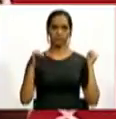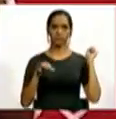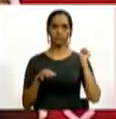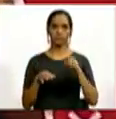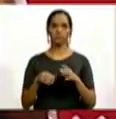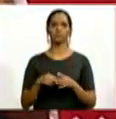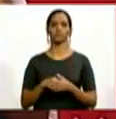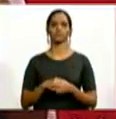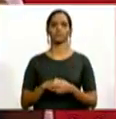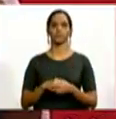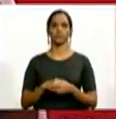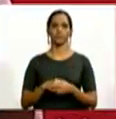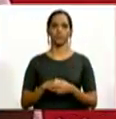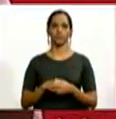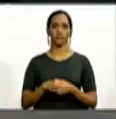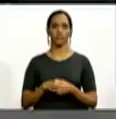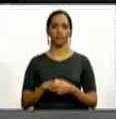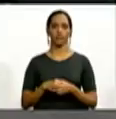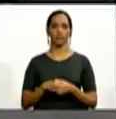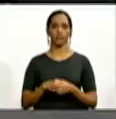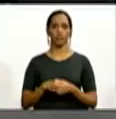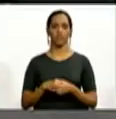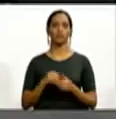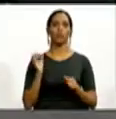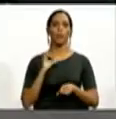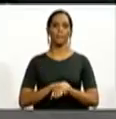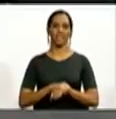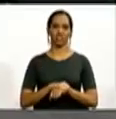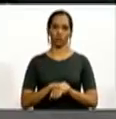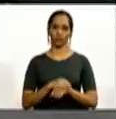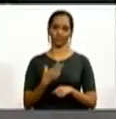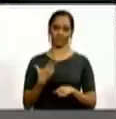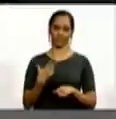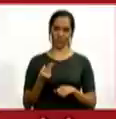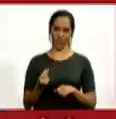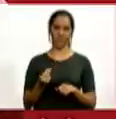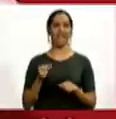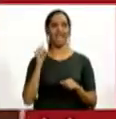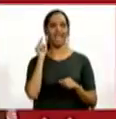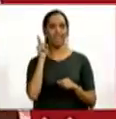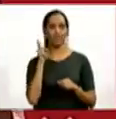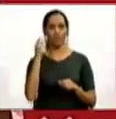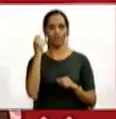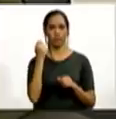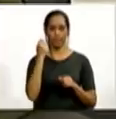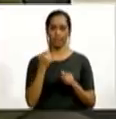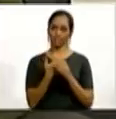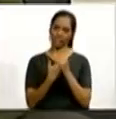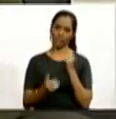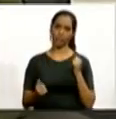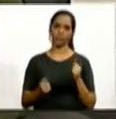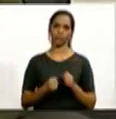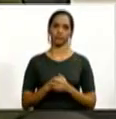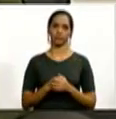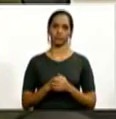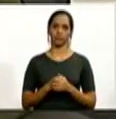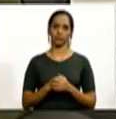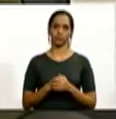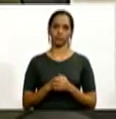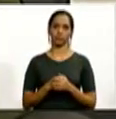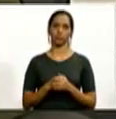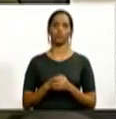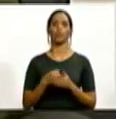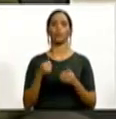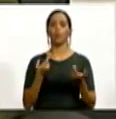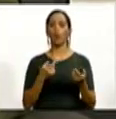los guarimberos. ¿Él estuvo preso? No, él fue imputado y se piró como todo. Lo imputaron por actuar de